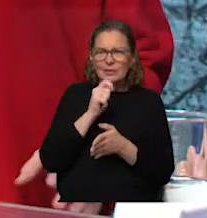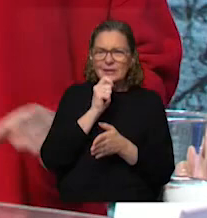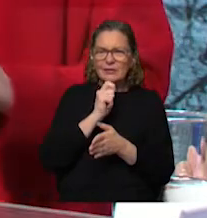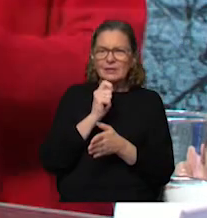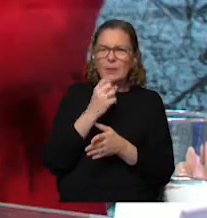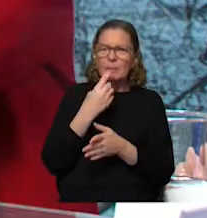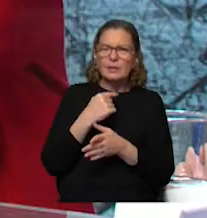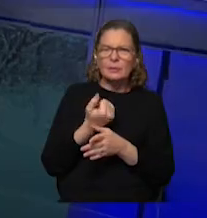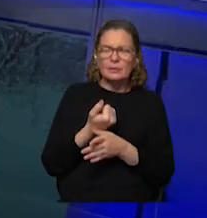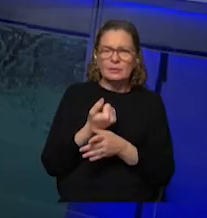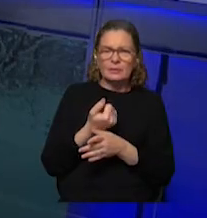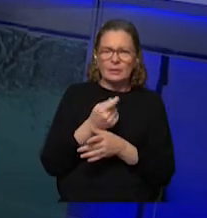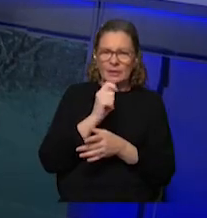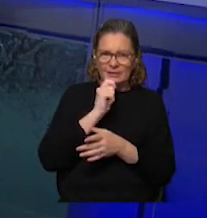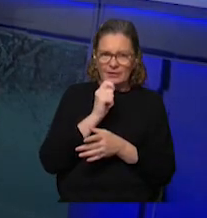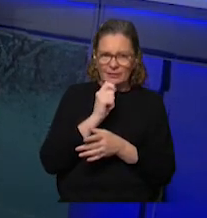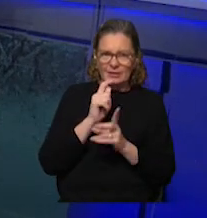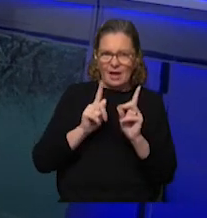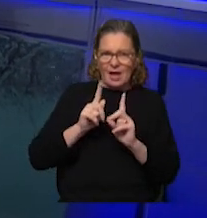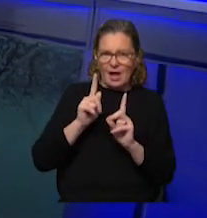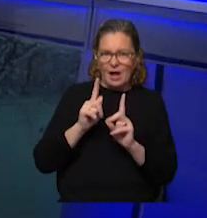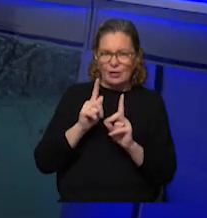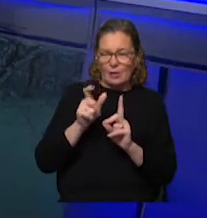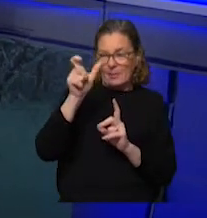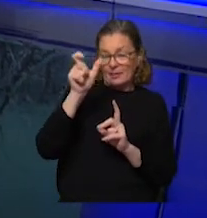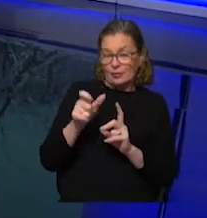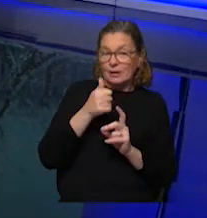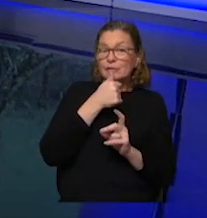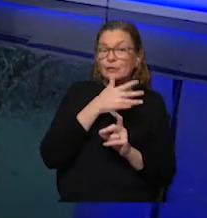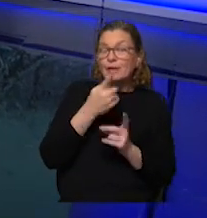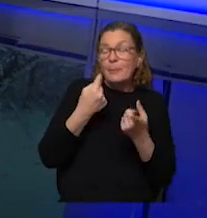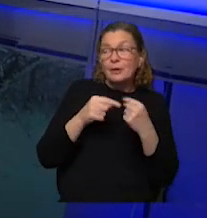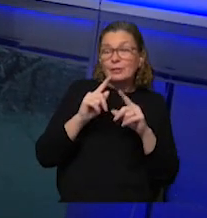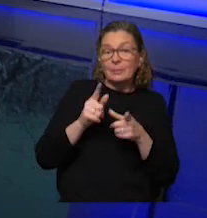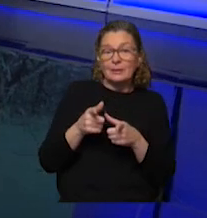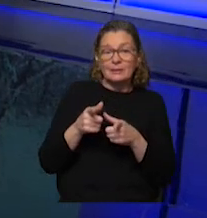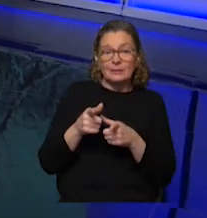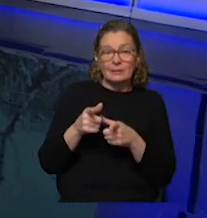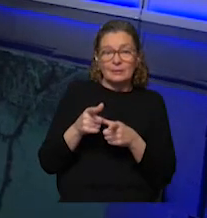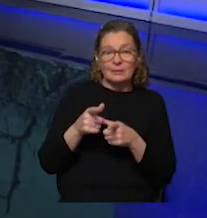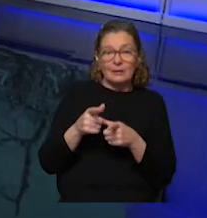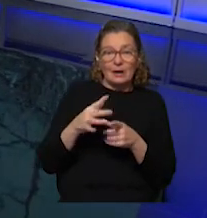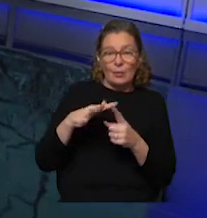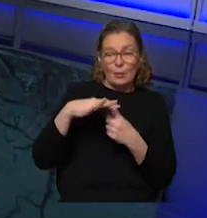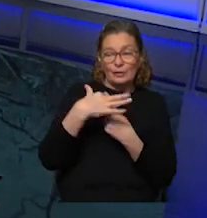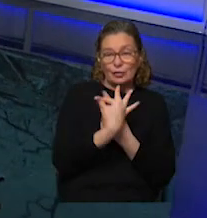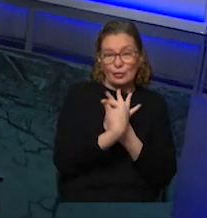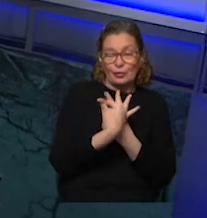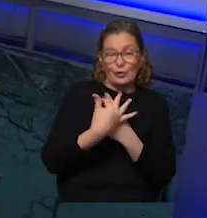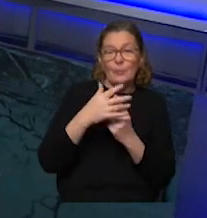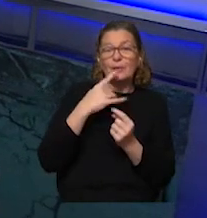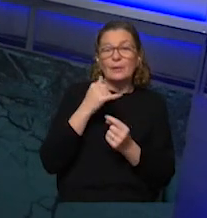no porque hay entrevistas obviamente algo a las protagonistas las historias pero también al entorno totalmente